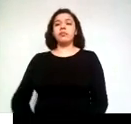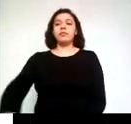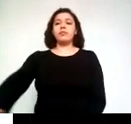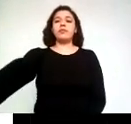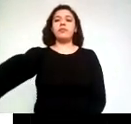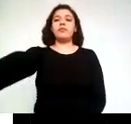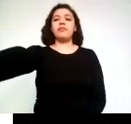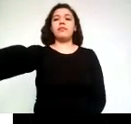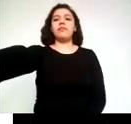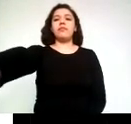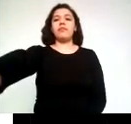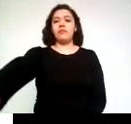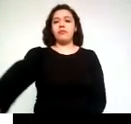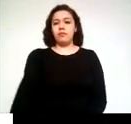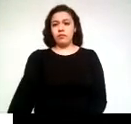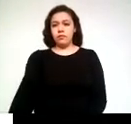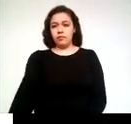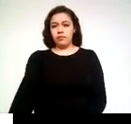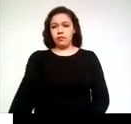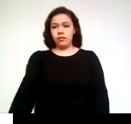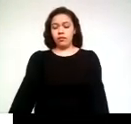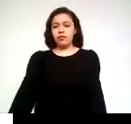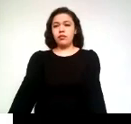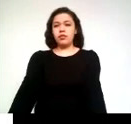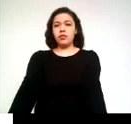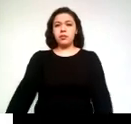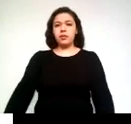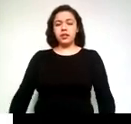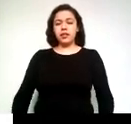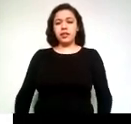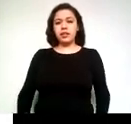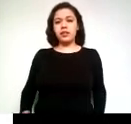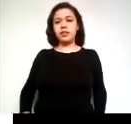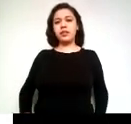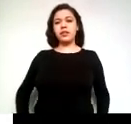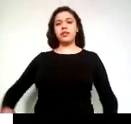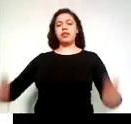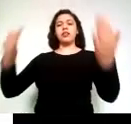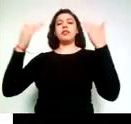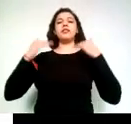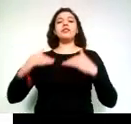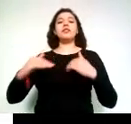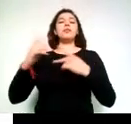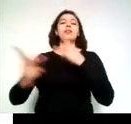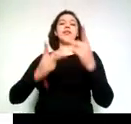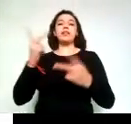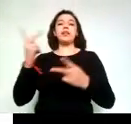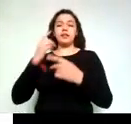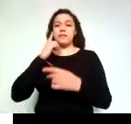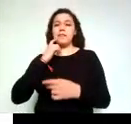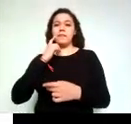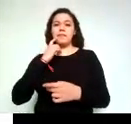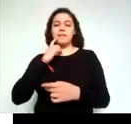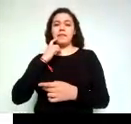Y vamos a la siguiente. Ok, algunas preguntas que nos realizan de